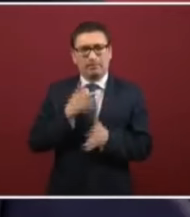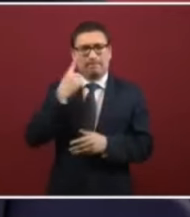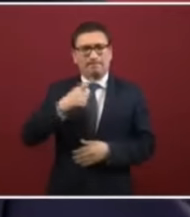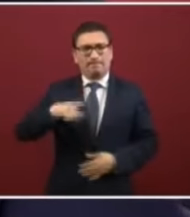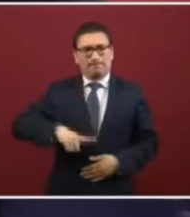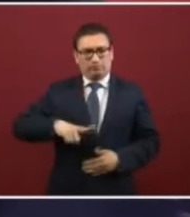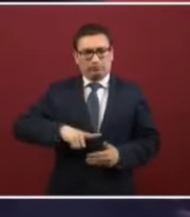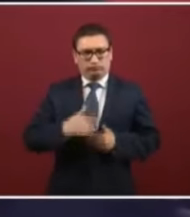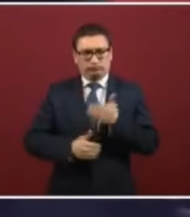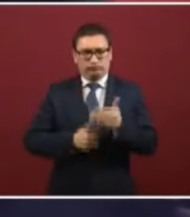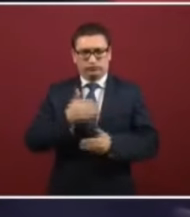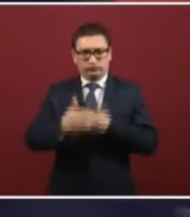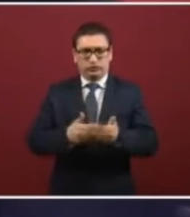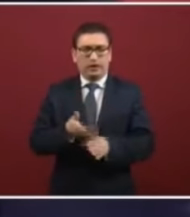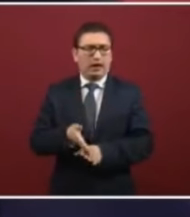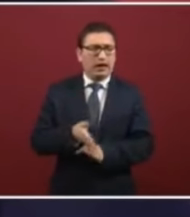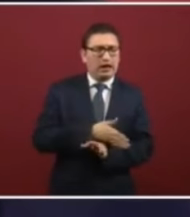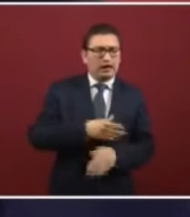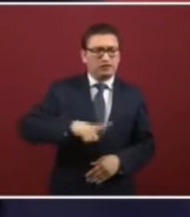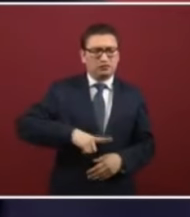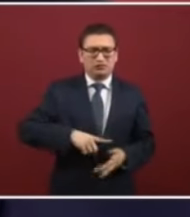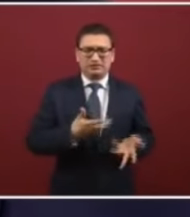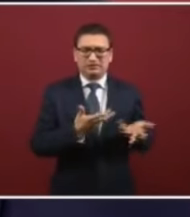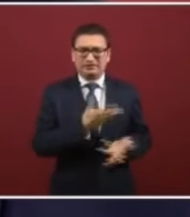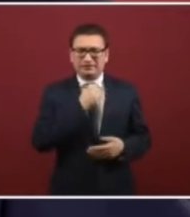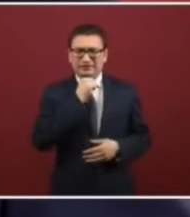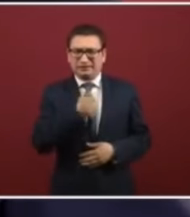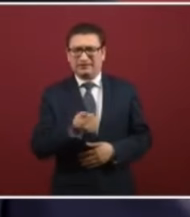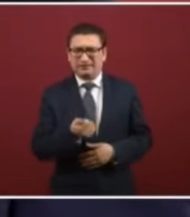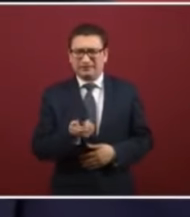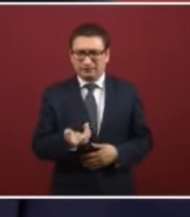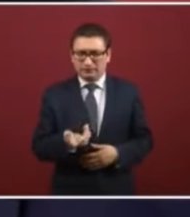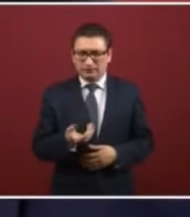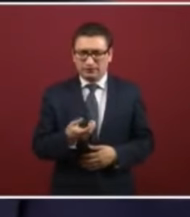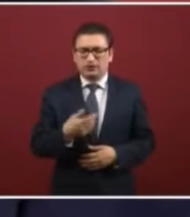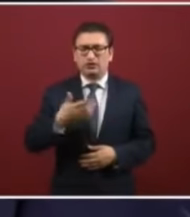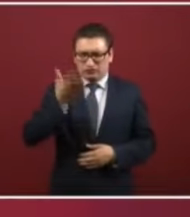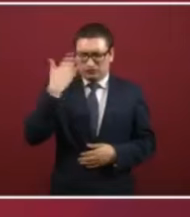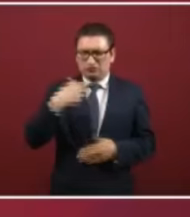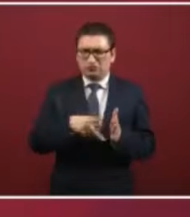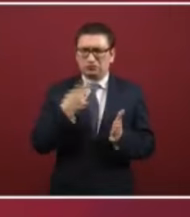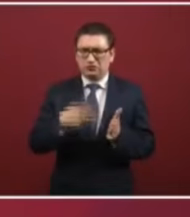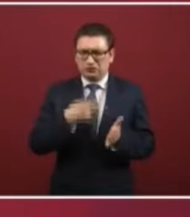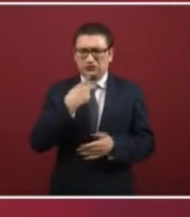Porque no estaba el gobierno realmente, lo he dicho varias veces,